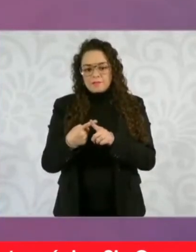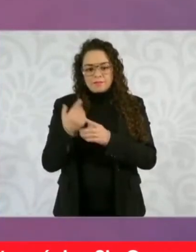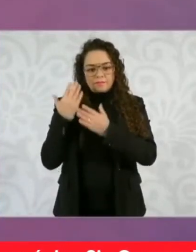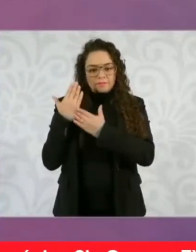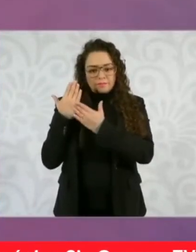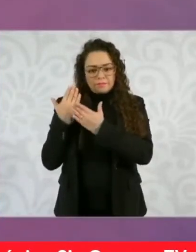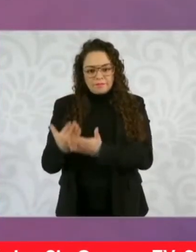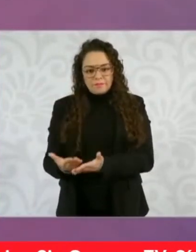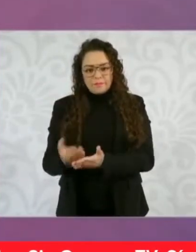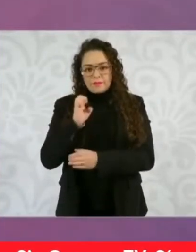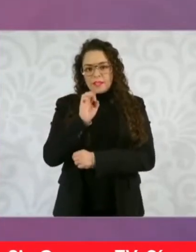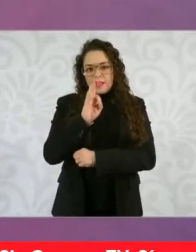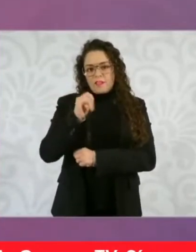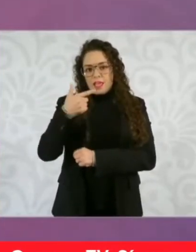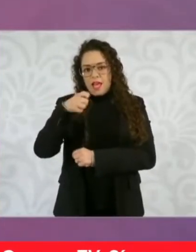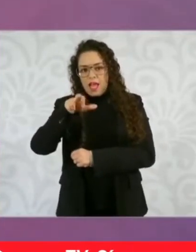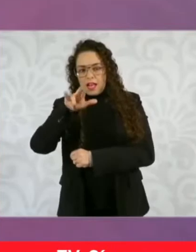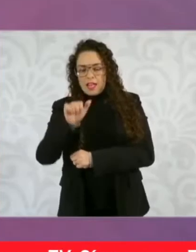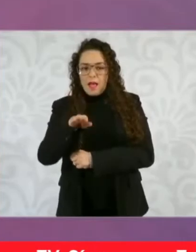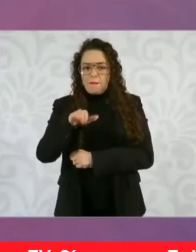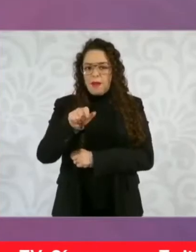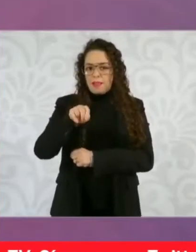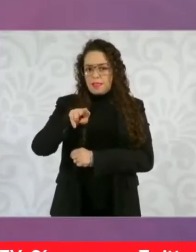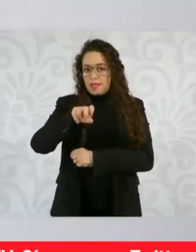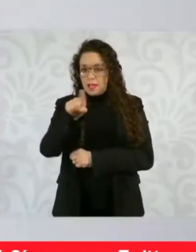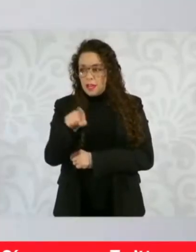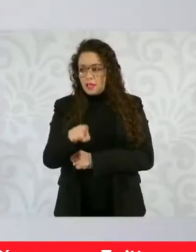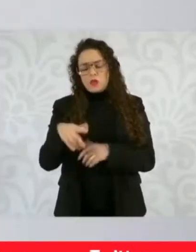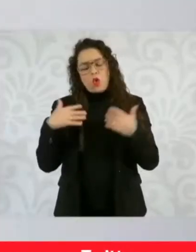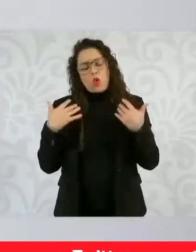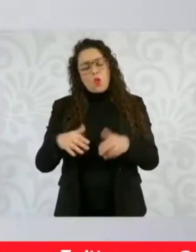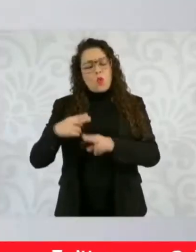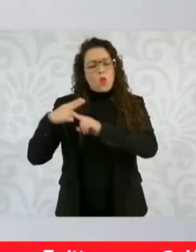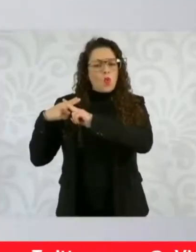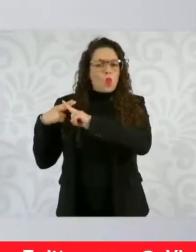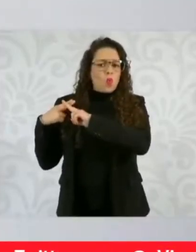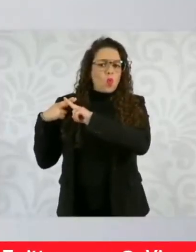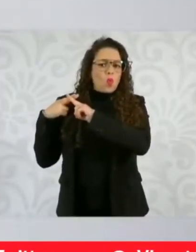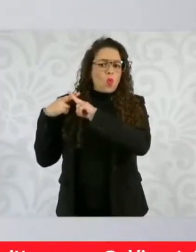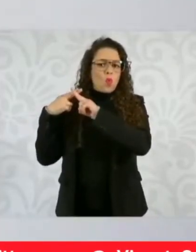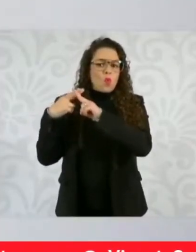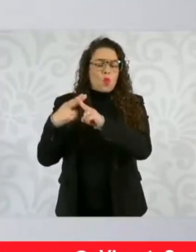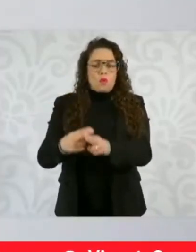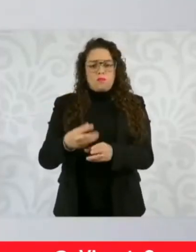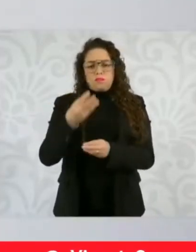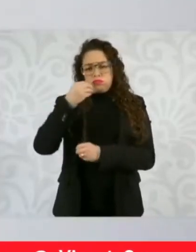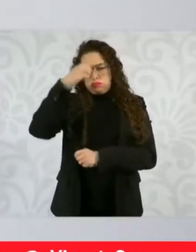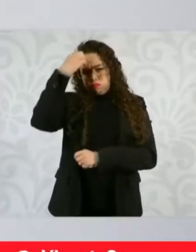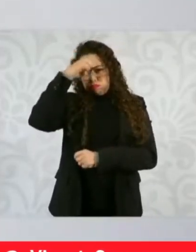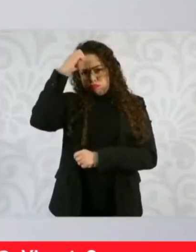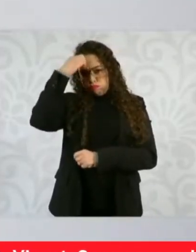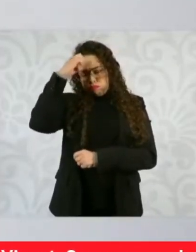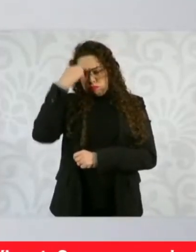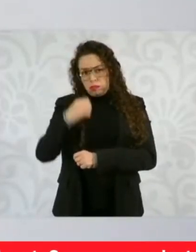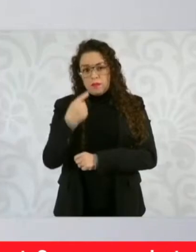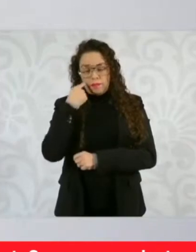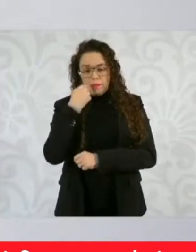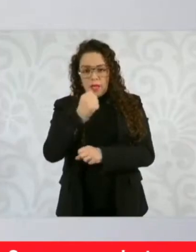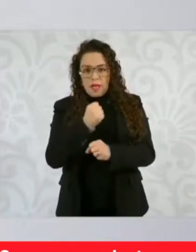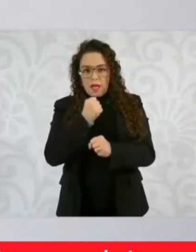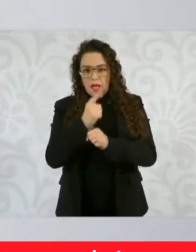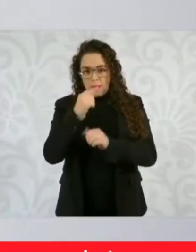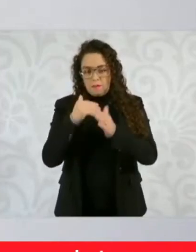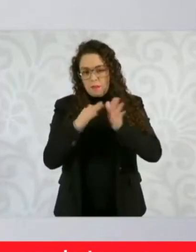admirable Ifigenia Martínez, que después de también ya una trayectoria política, en 1989